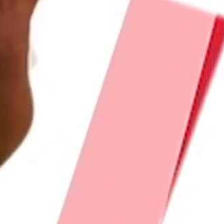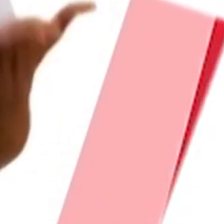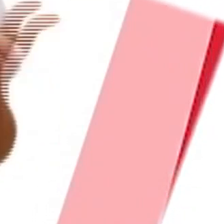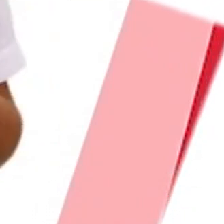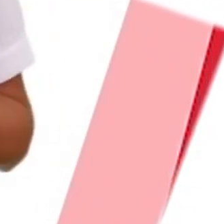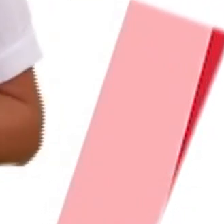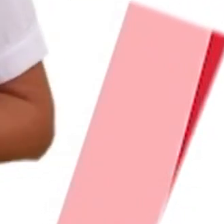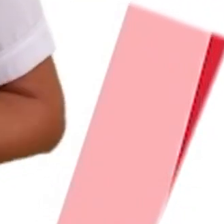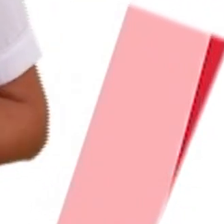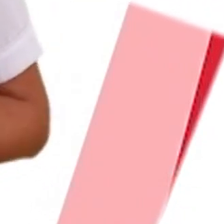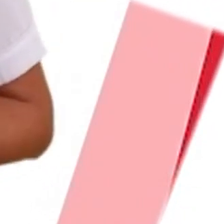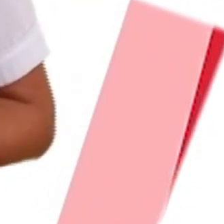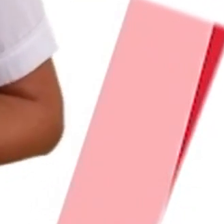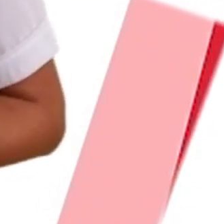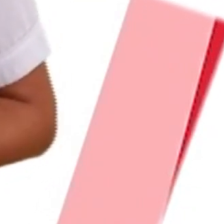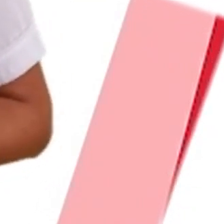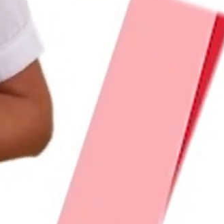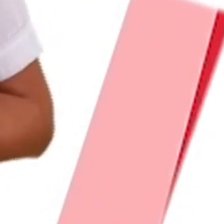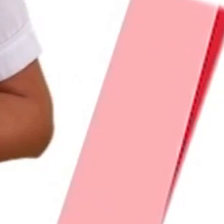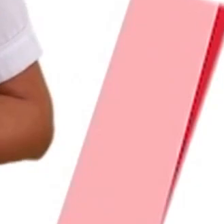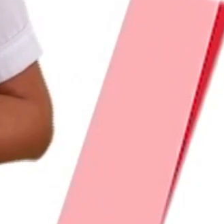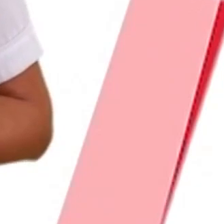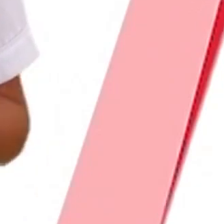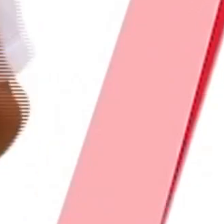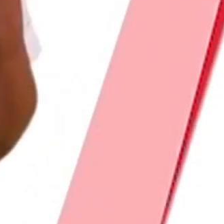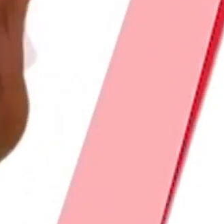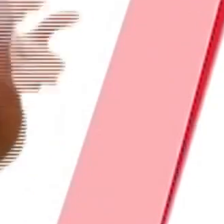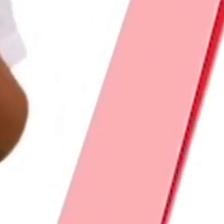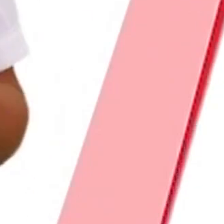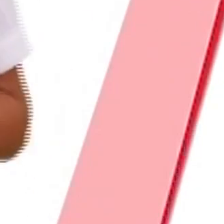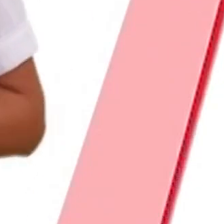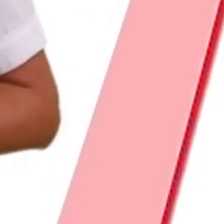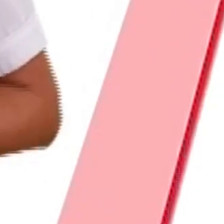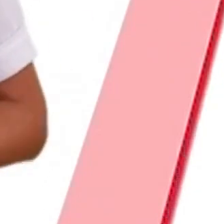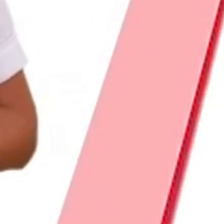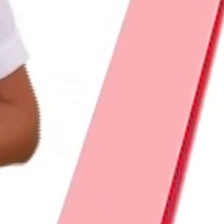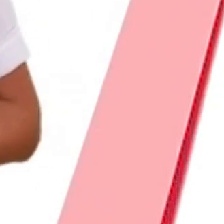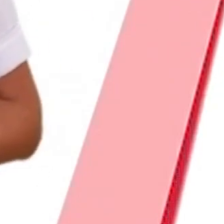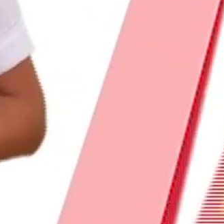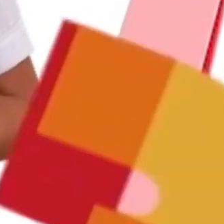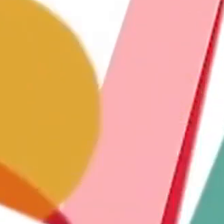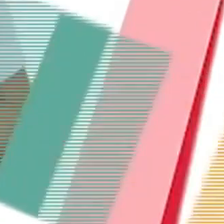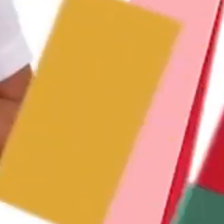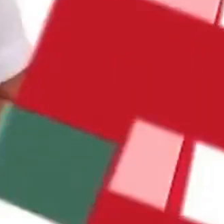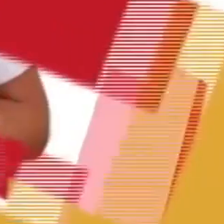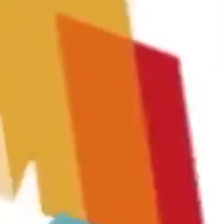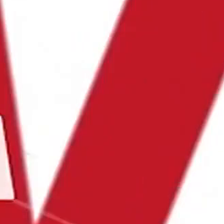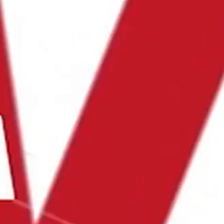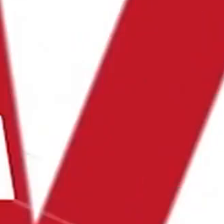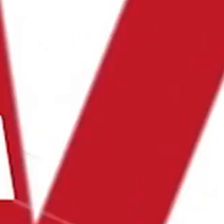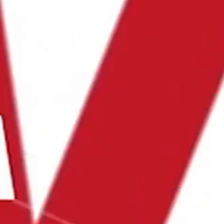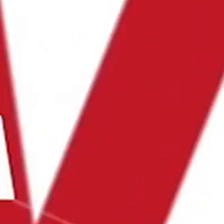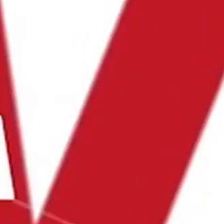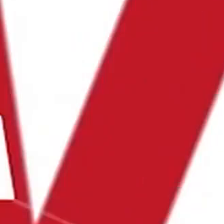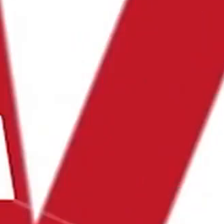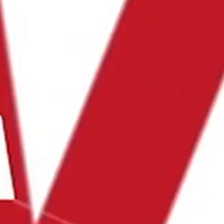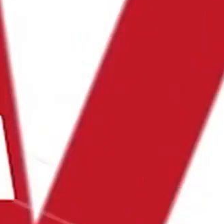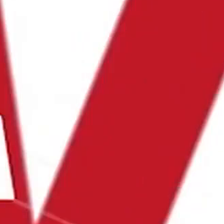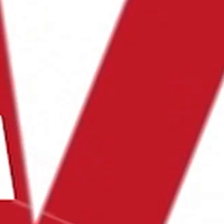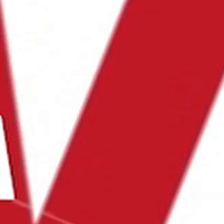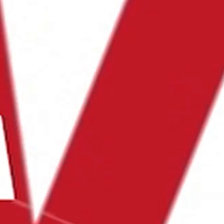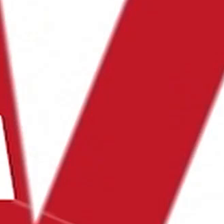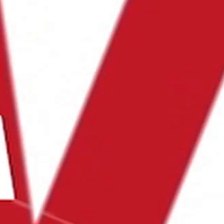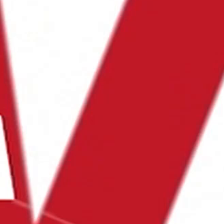nuevos conocimientos y aprendizaje. Estimulará su mente y mejorará su autoestima. Buena Vida. De lunes a viernes a